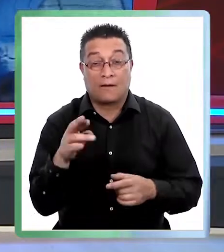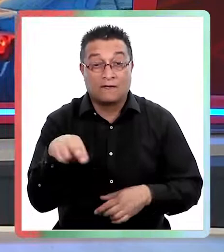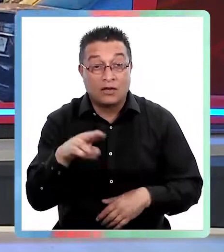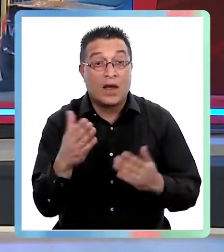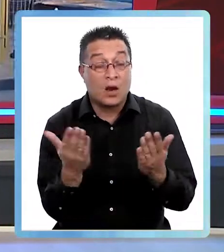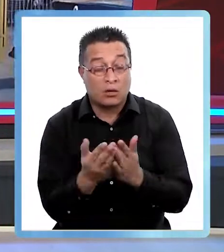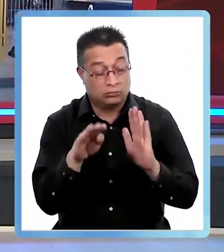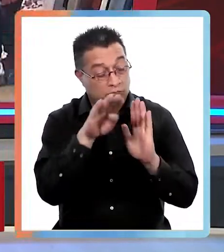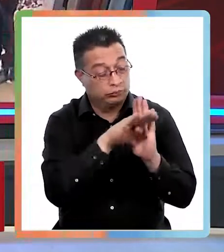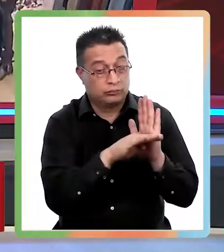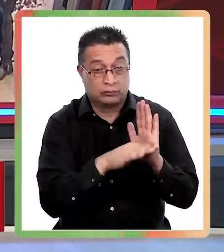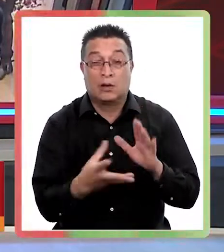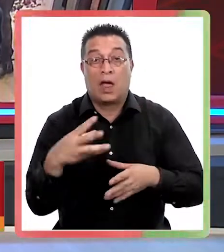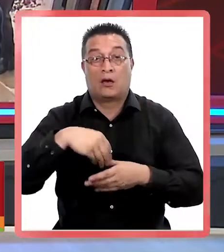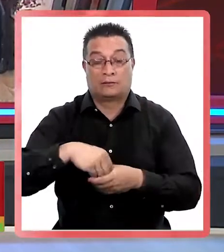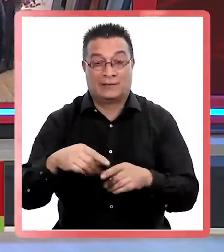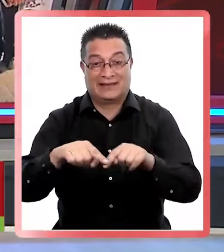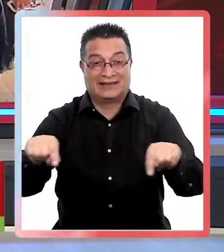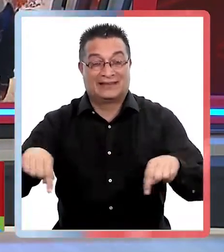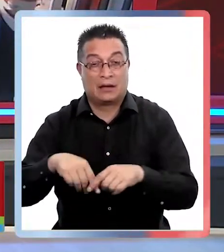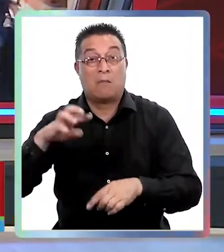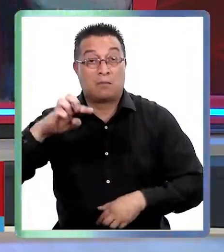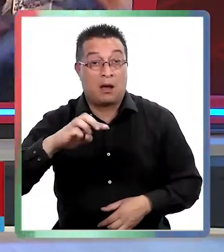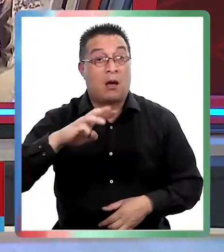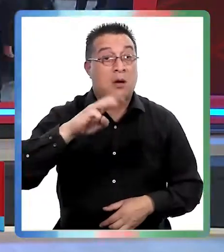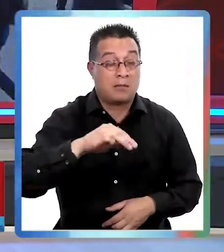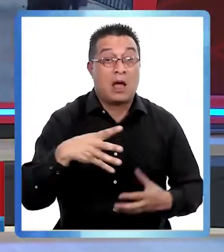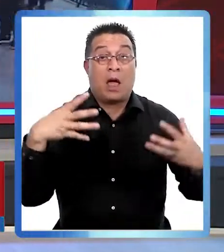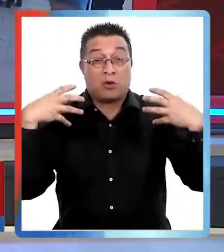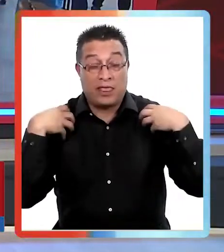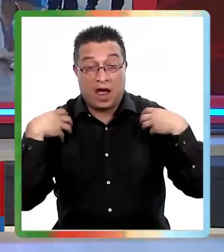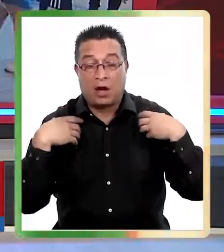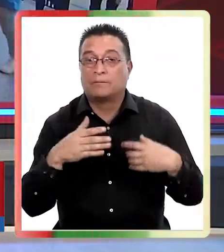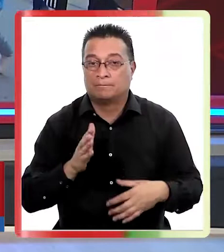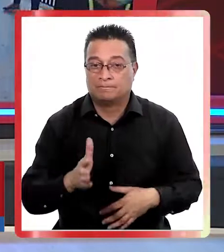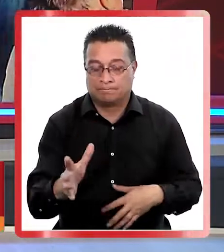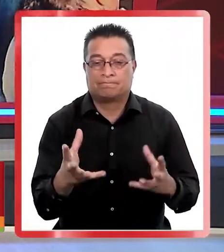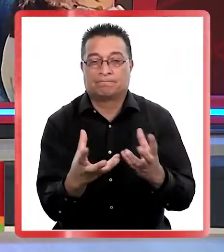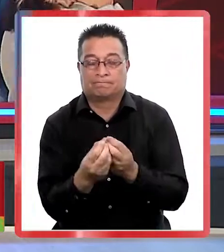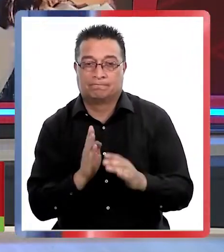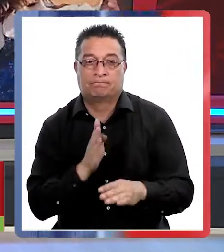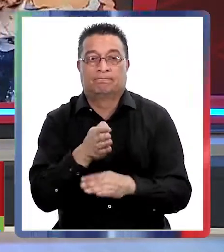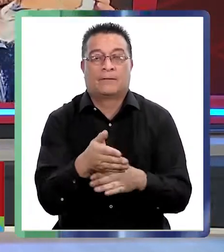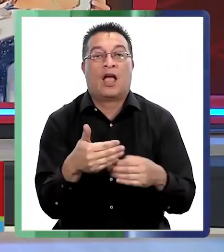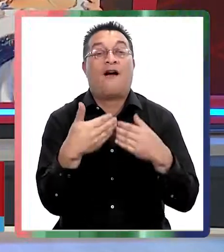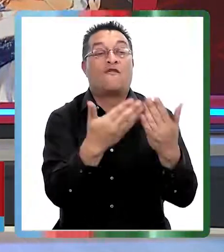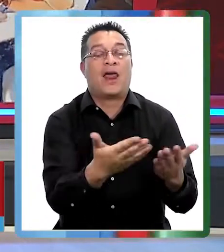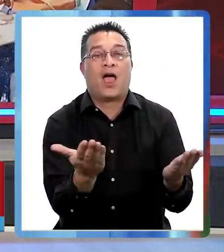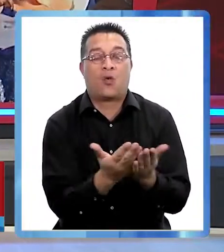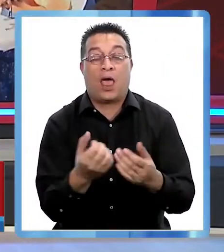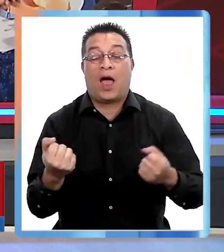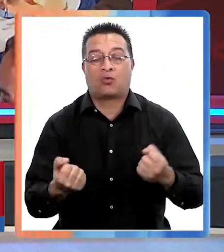Volvieron las clases con protocolos sanitarios al interior de las salas, pero los papás y mamás y los apoderados siguen aglomerándose afuera de los